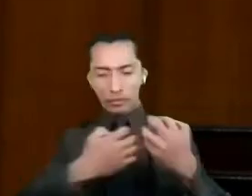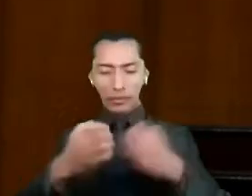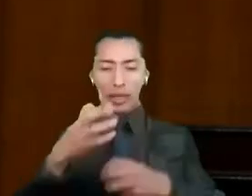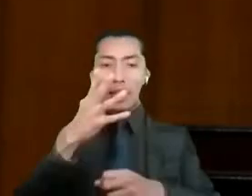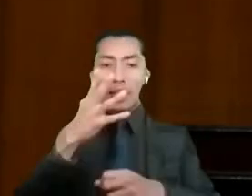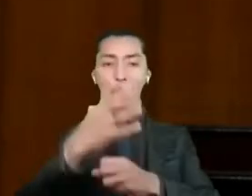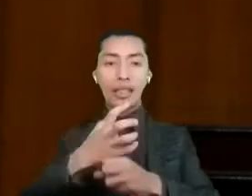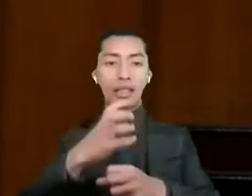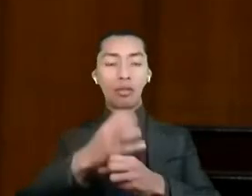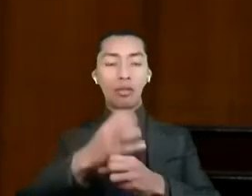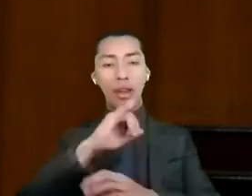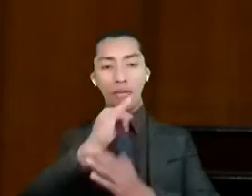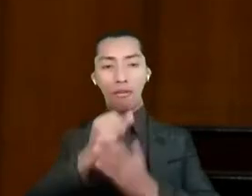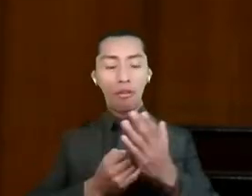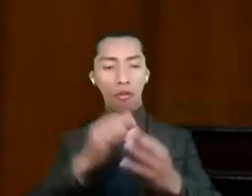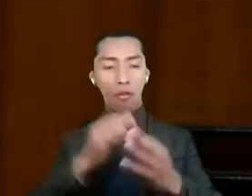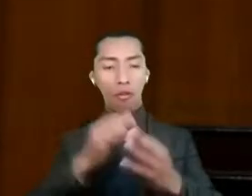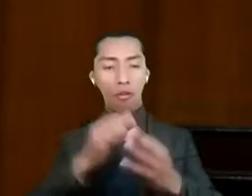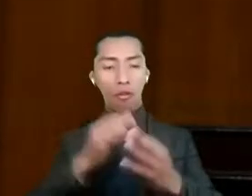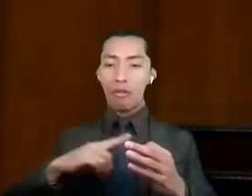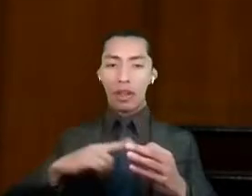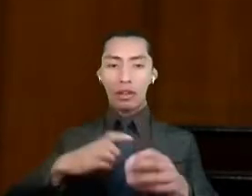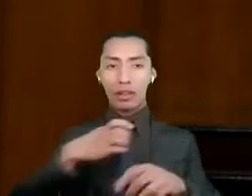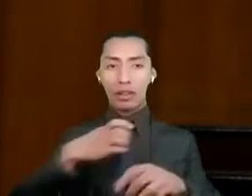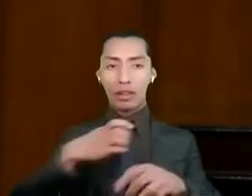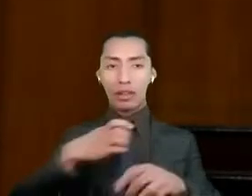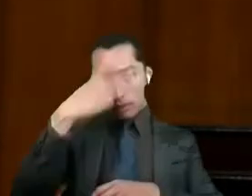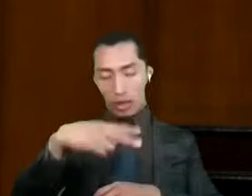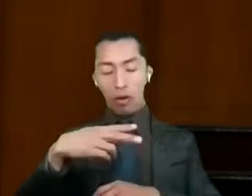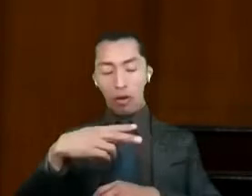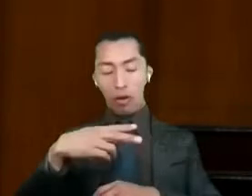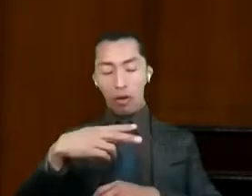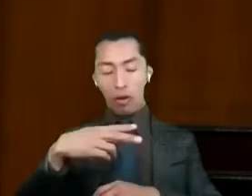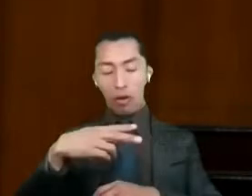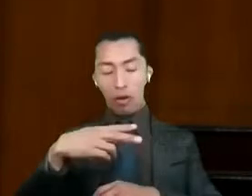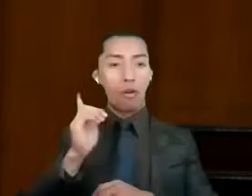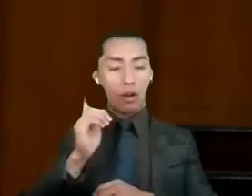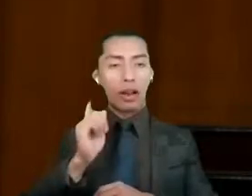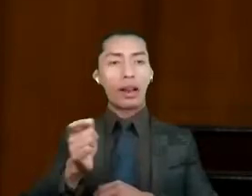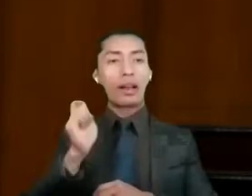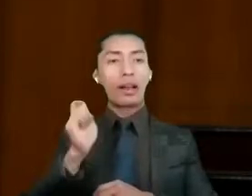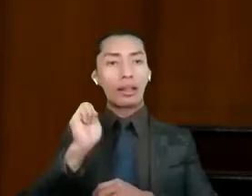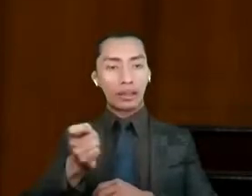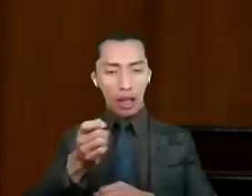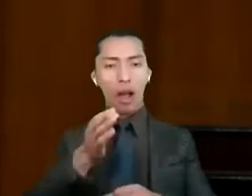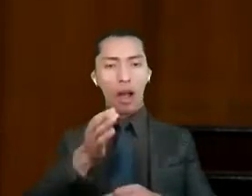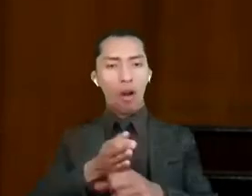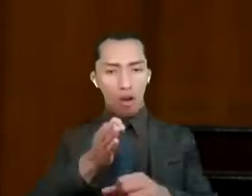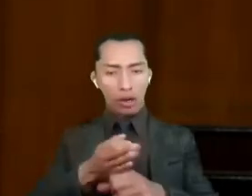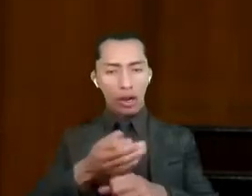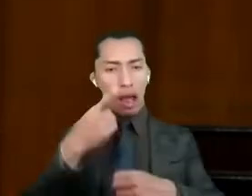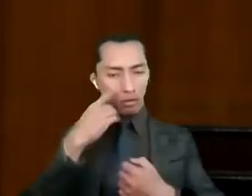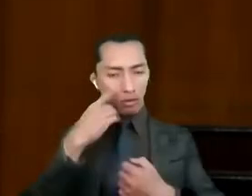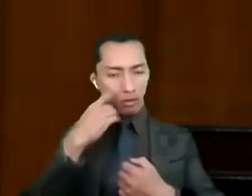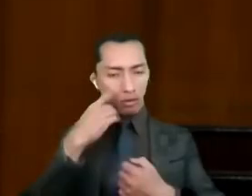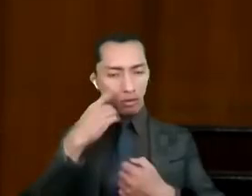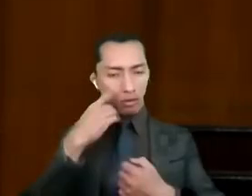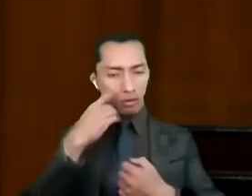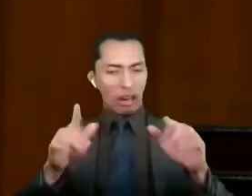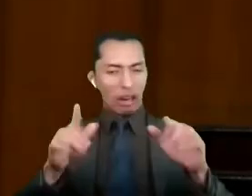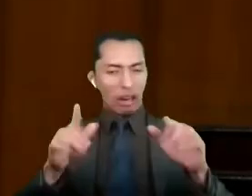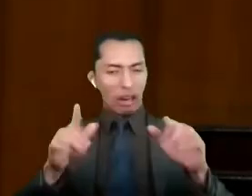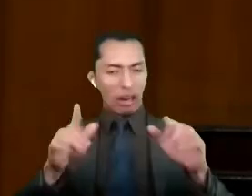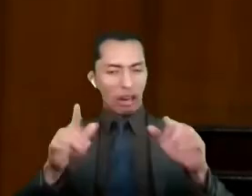resultados de gobierno del Estado de México. Deseamos que sea un auténtico ejercicio de rendición de cuentas y que,